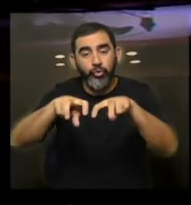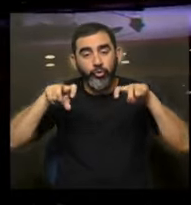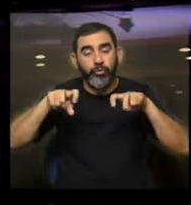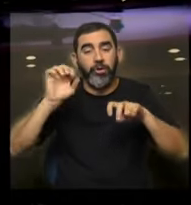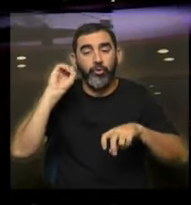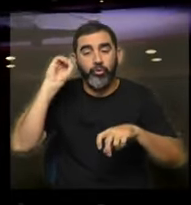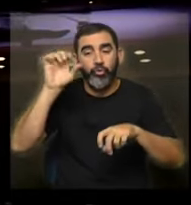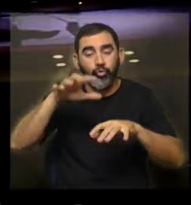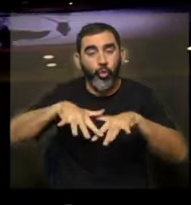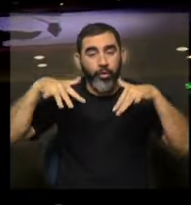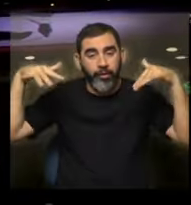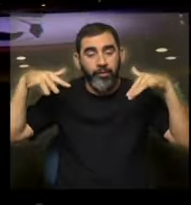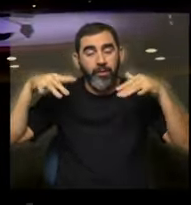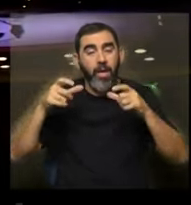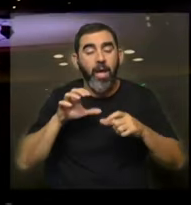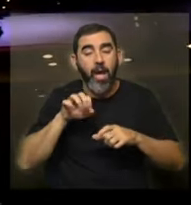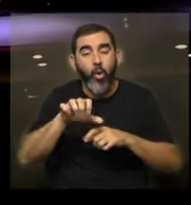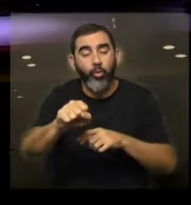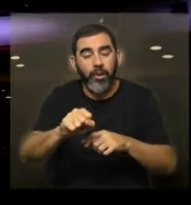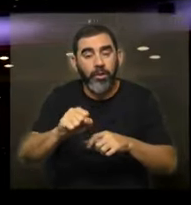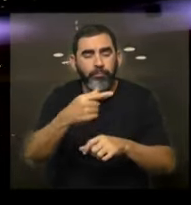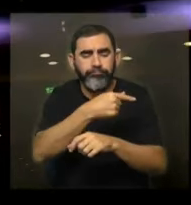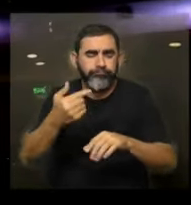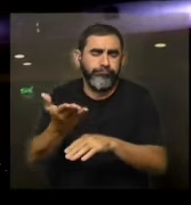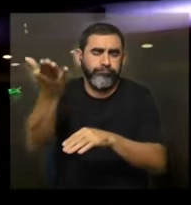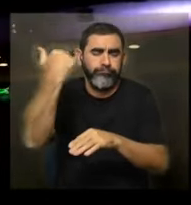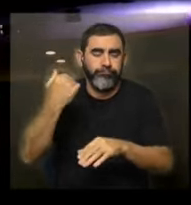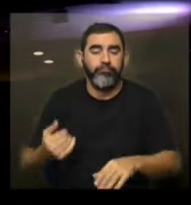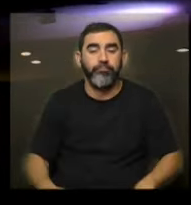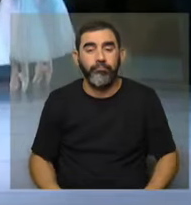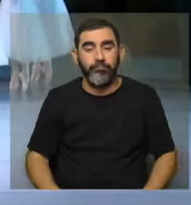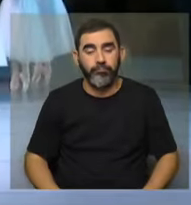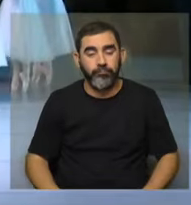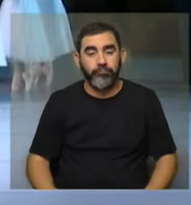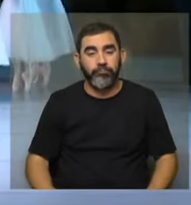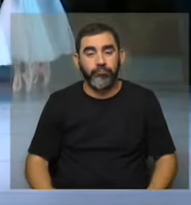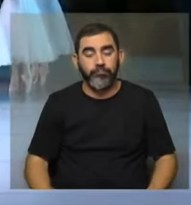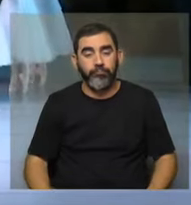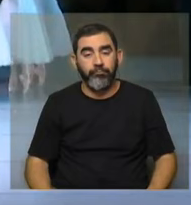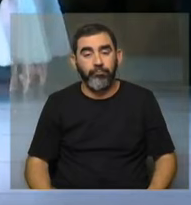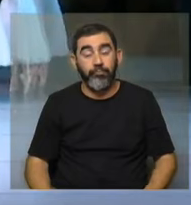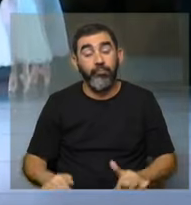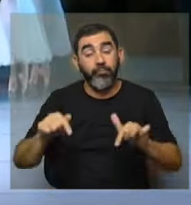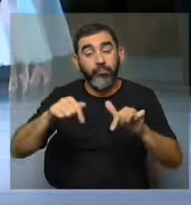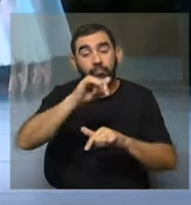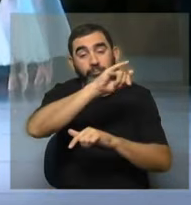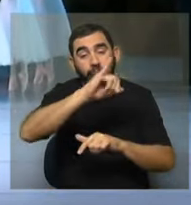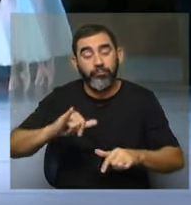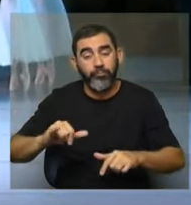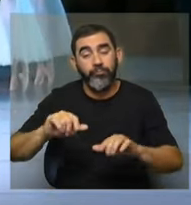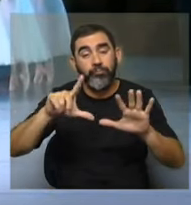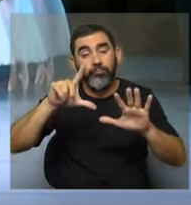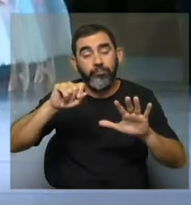auditorio del sodre y con entradas agotadas desde semanas antes de cada estreno en ese sentido agregaron que hoy en promedio hay un